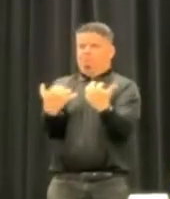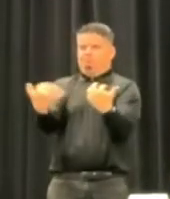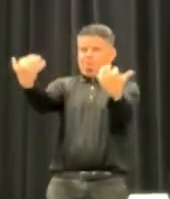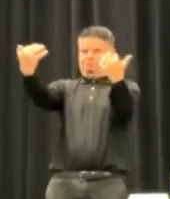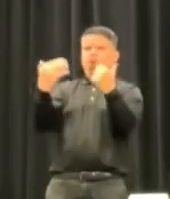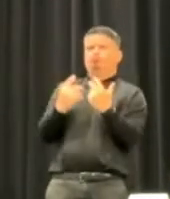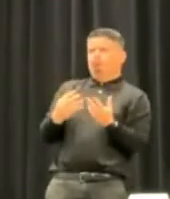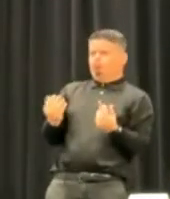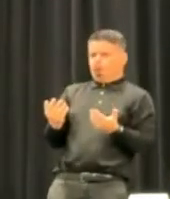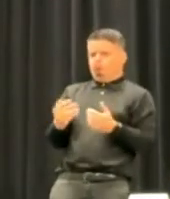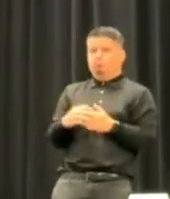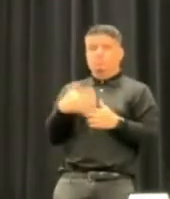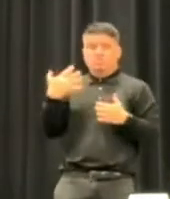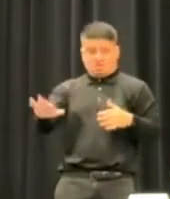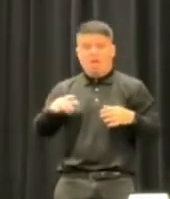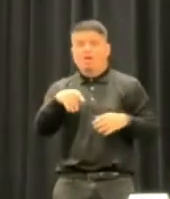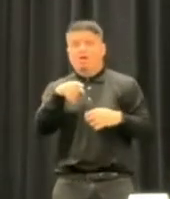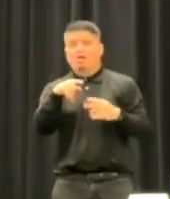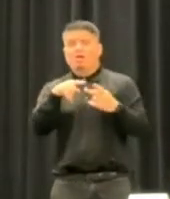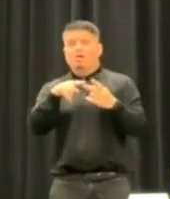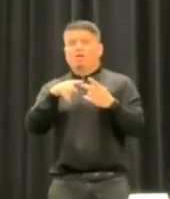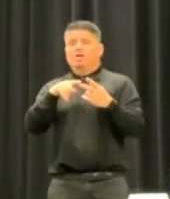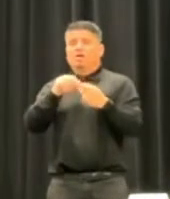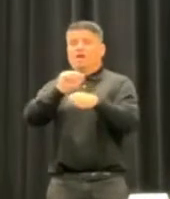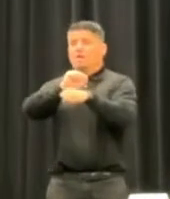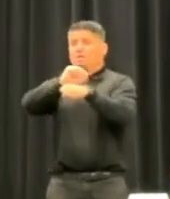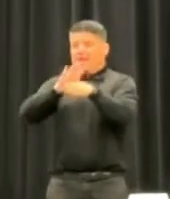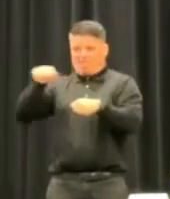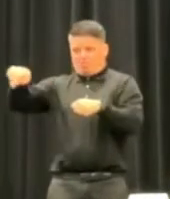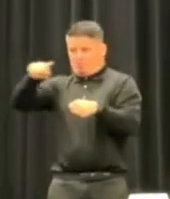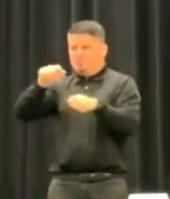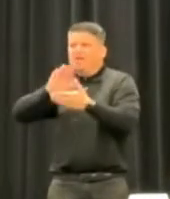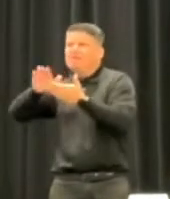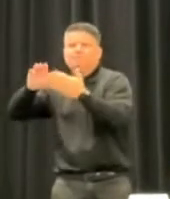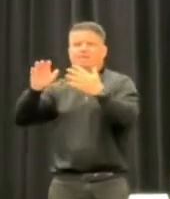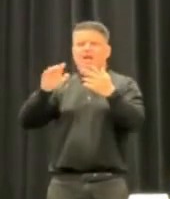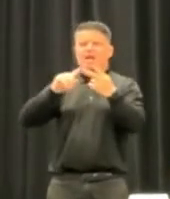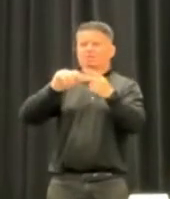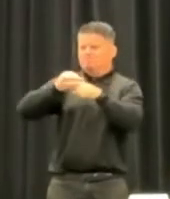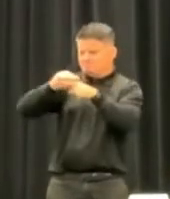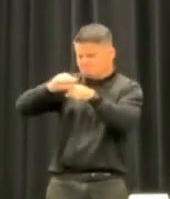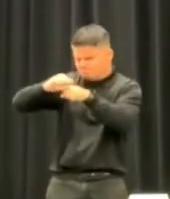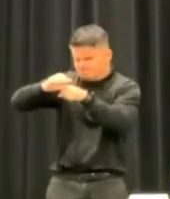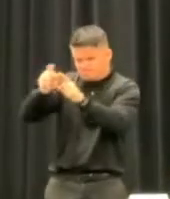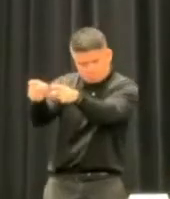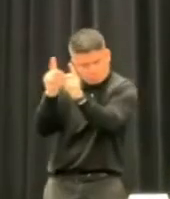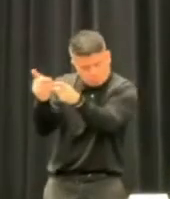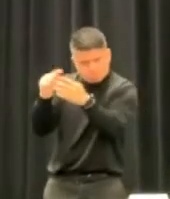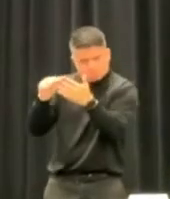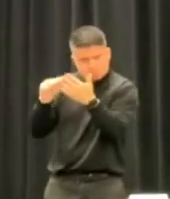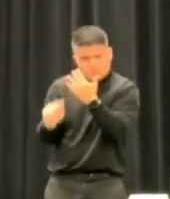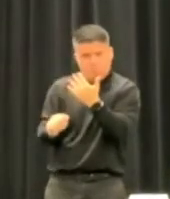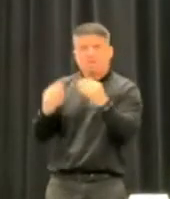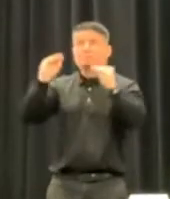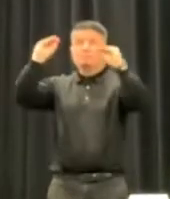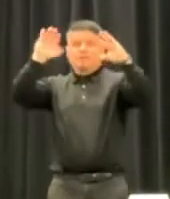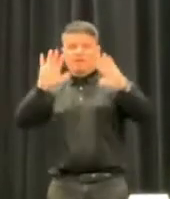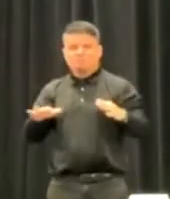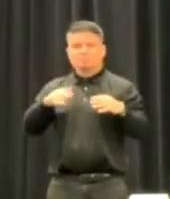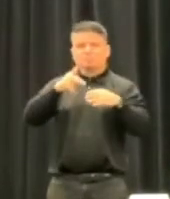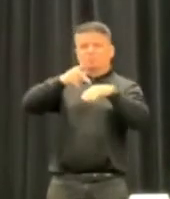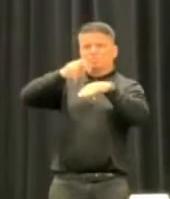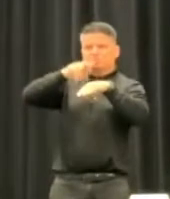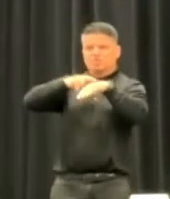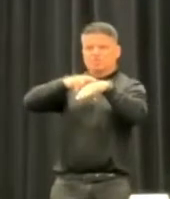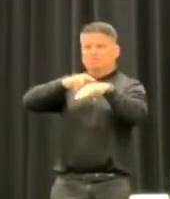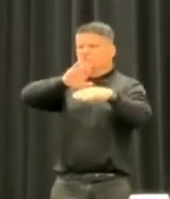adiestramiento para el personal de limpieza para el personal de seguridad para maestros para directores por eso volvemos la comunicación entre